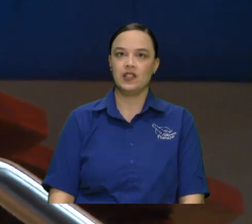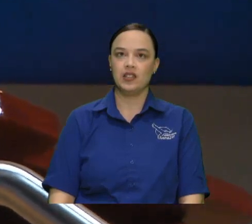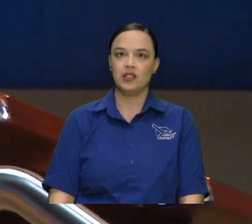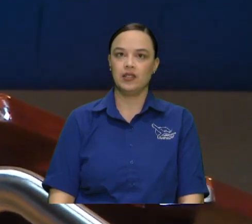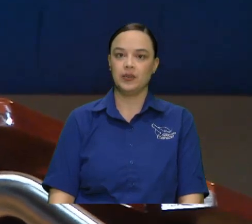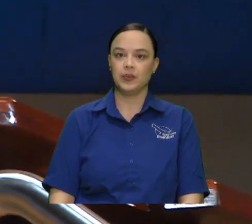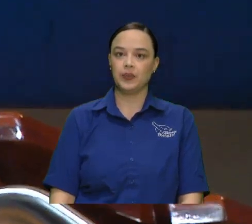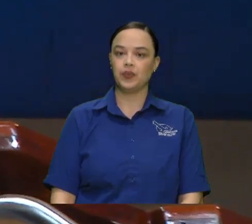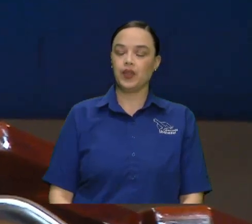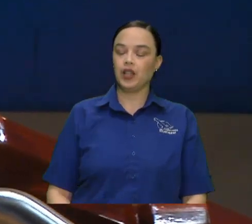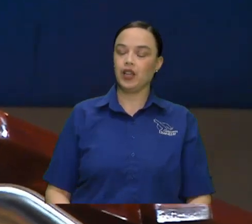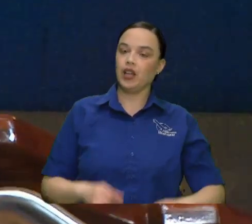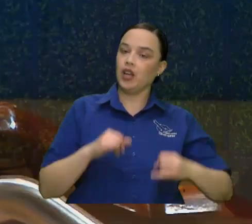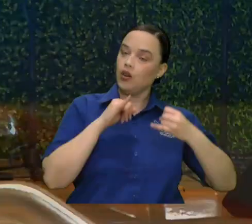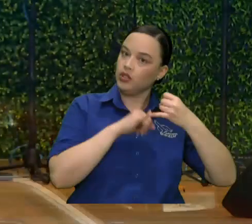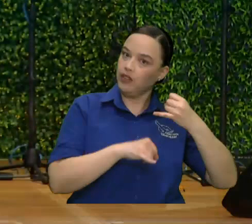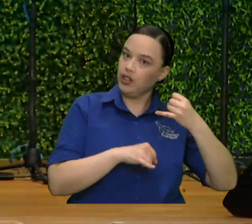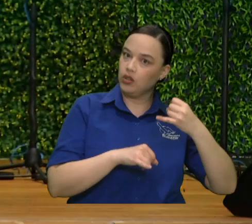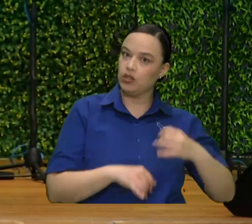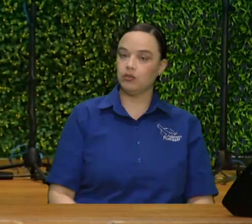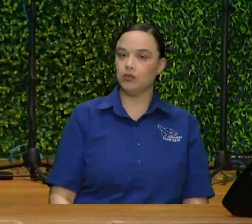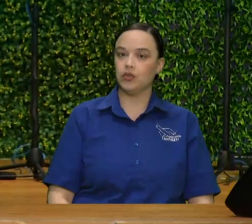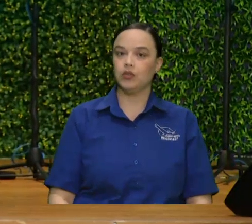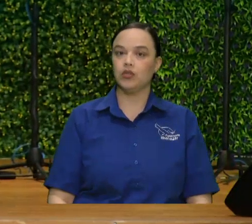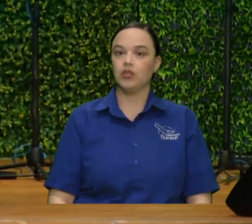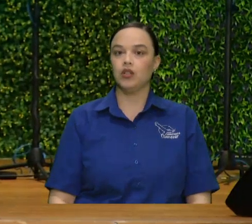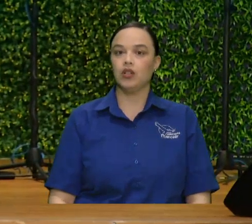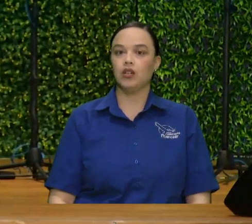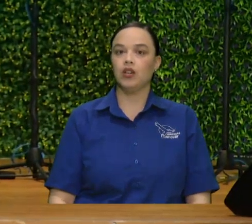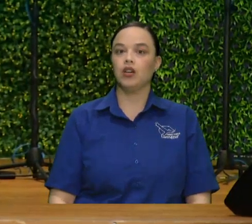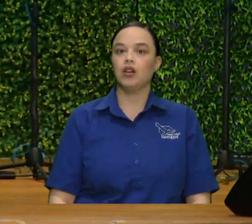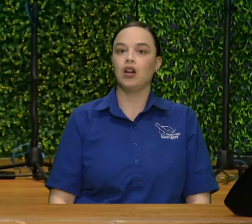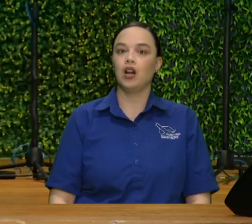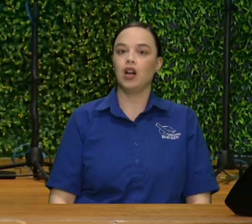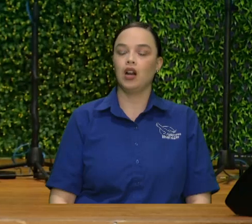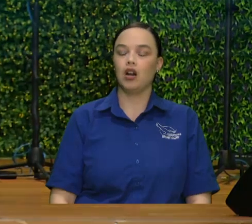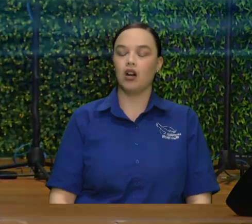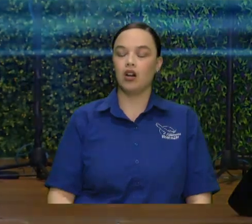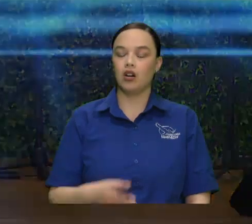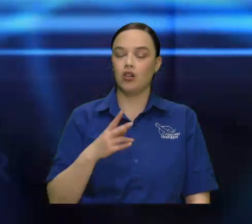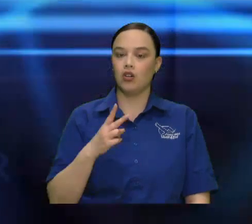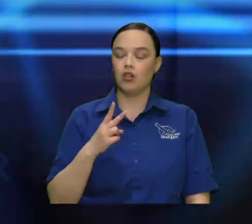vea este último los hijos del oriente